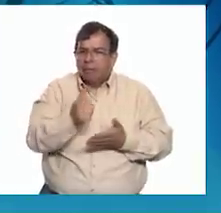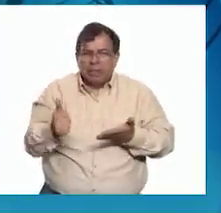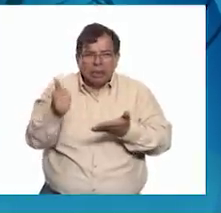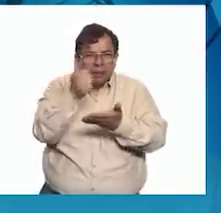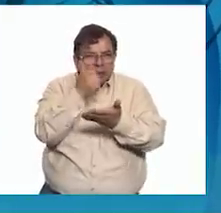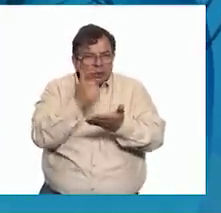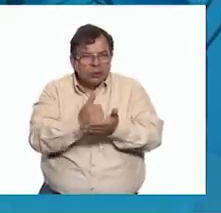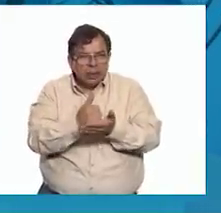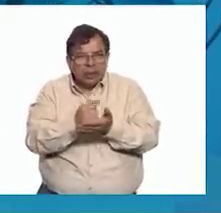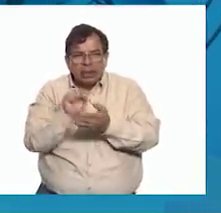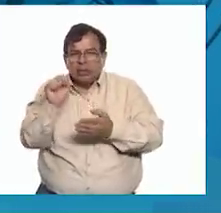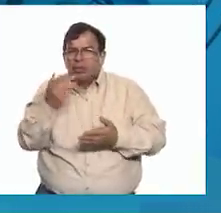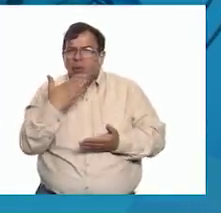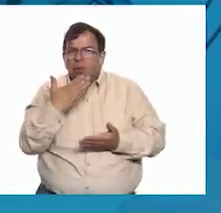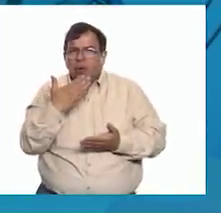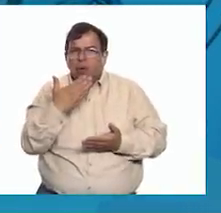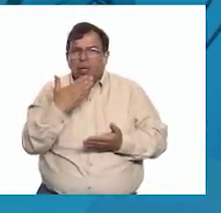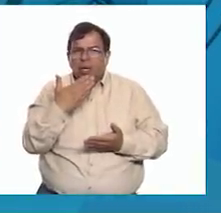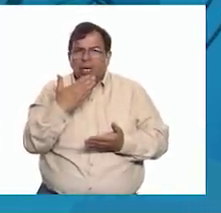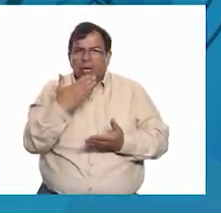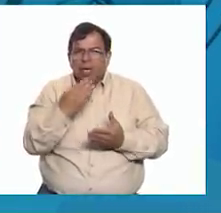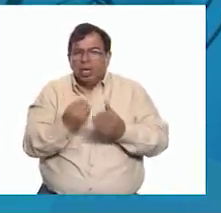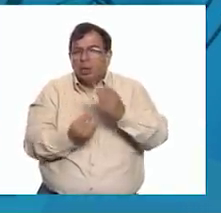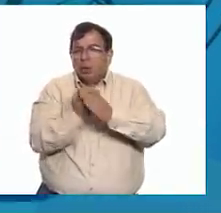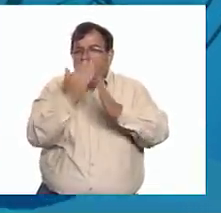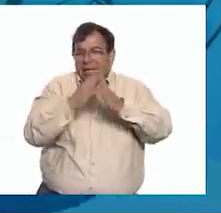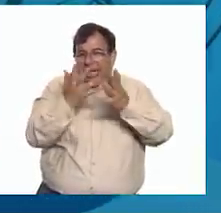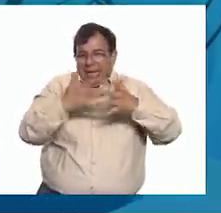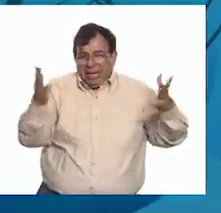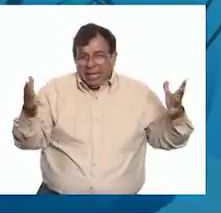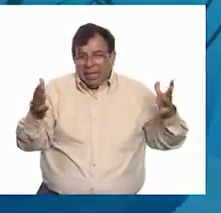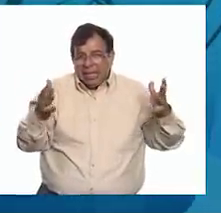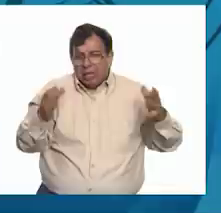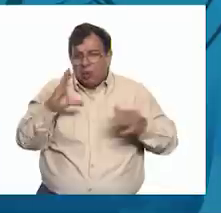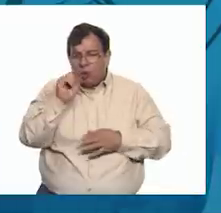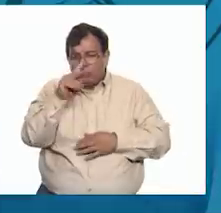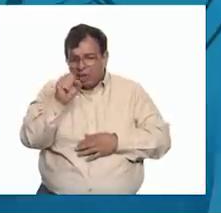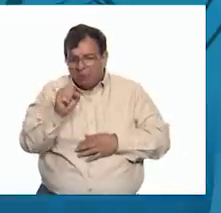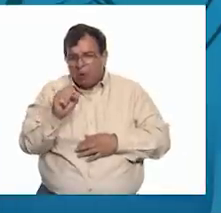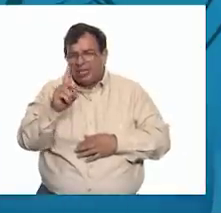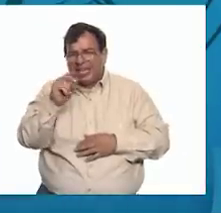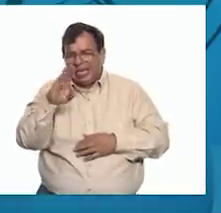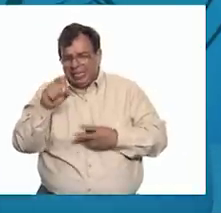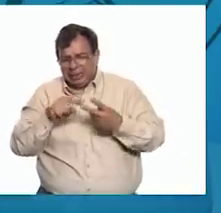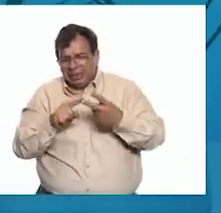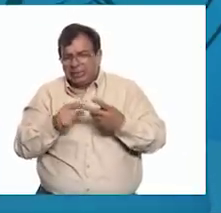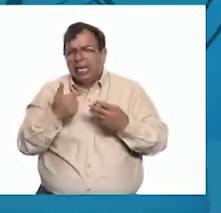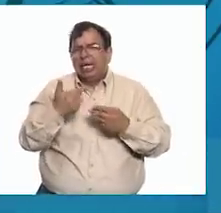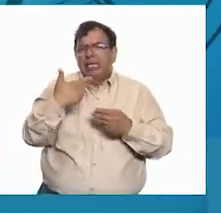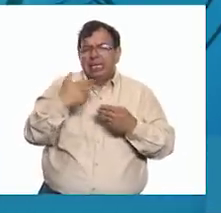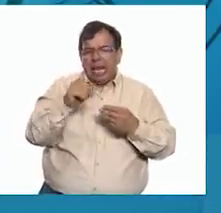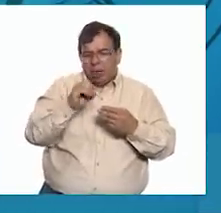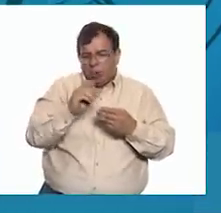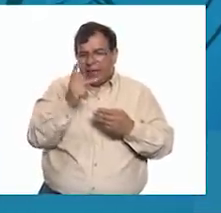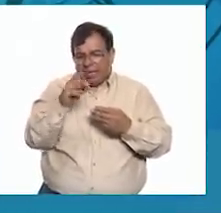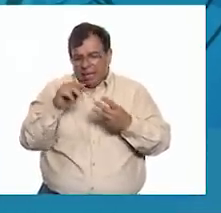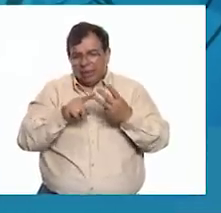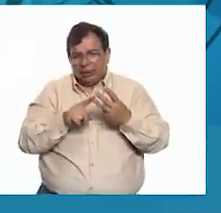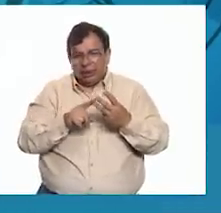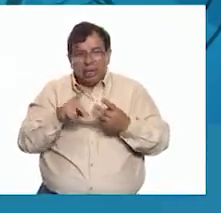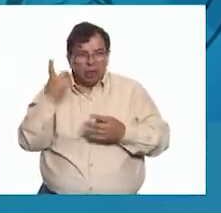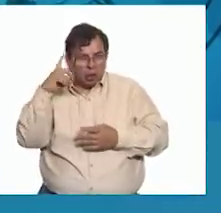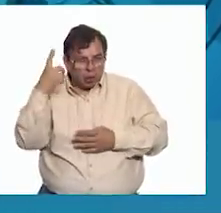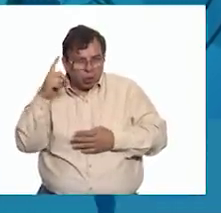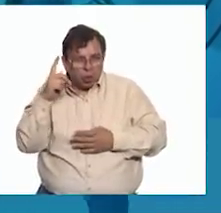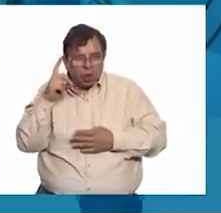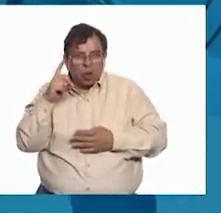principales en Chihuahua, que son Nuevas Casas Grandes, Cuauhtémoc, Delicias e Hidalgo del Parral. En Durango,